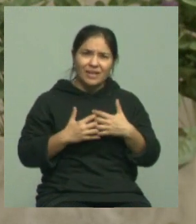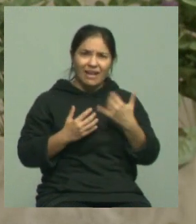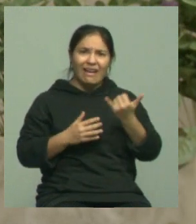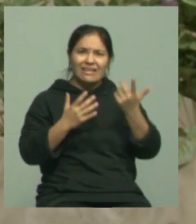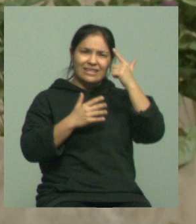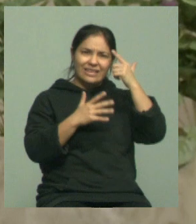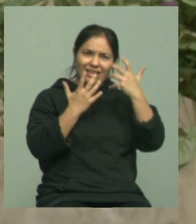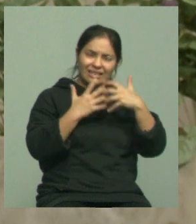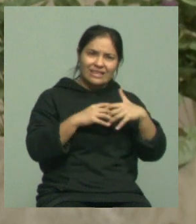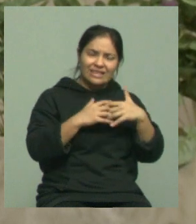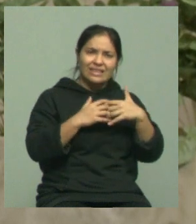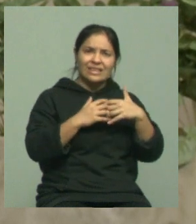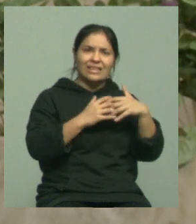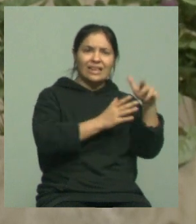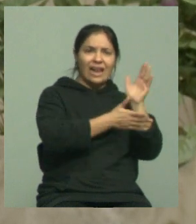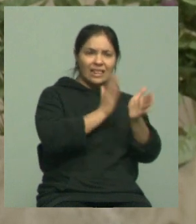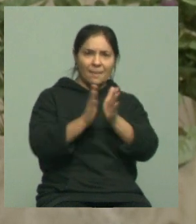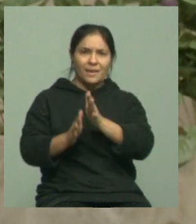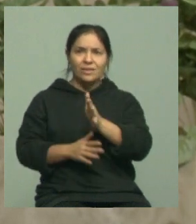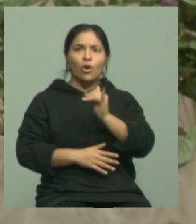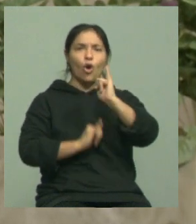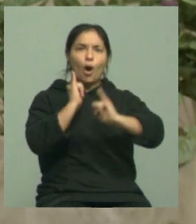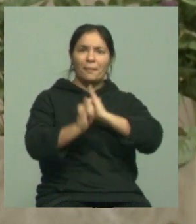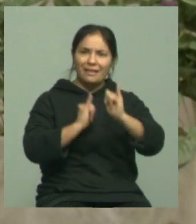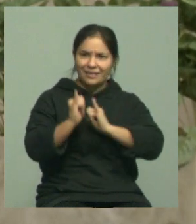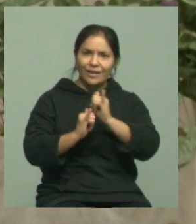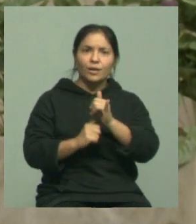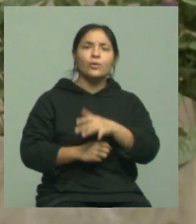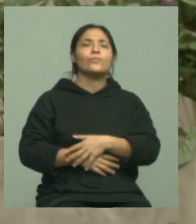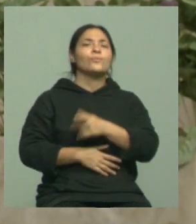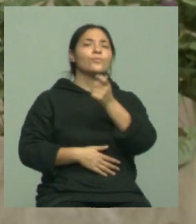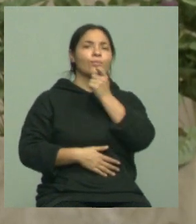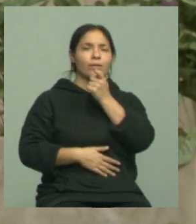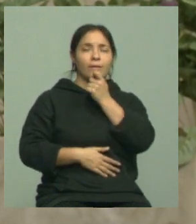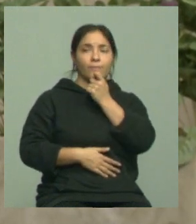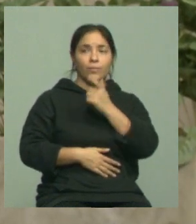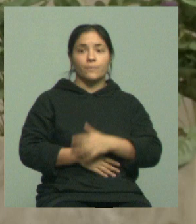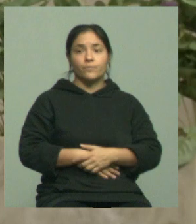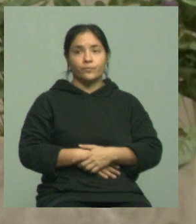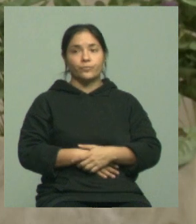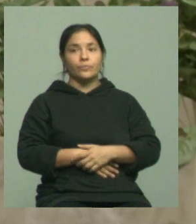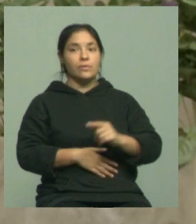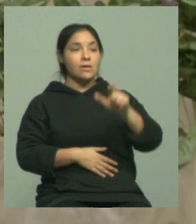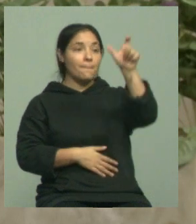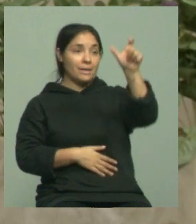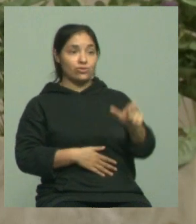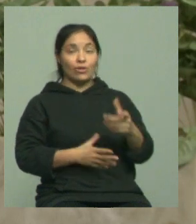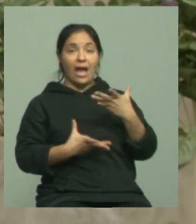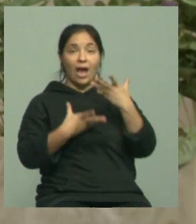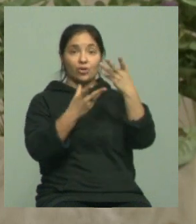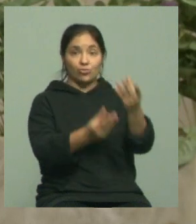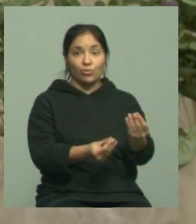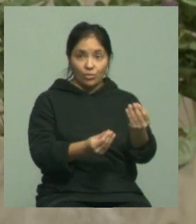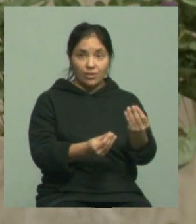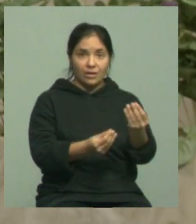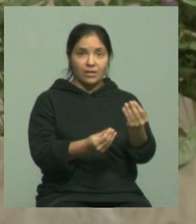terapeuta que haga ese tipo de comentarios, ¿no? Que pueda querer ayudar a una persona entendiendo que la tiene